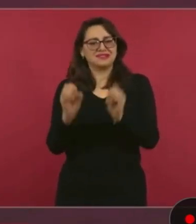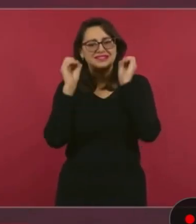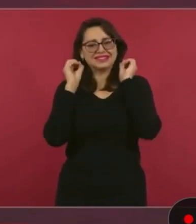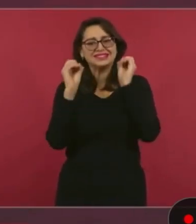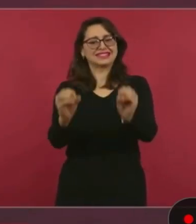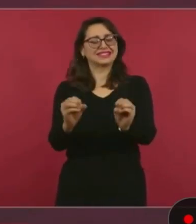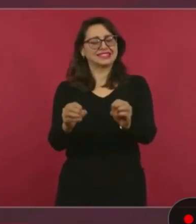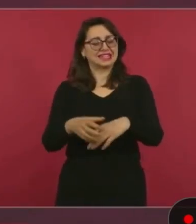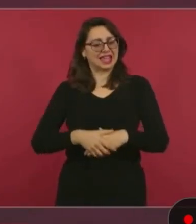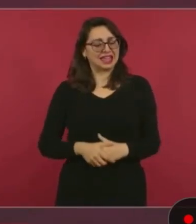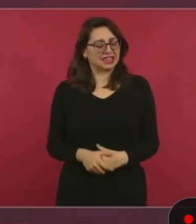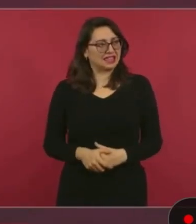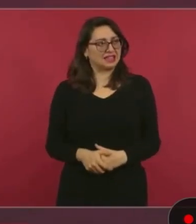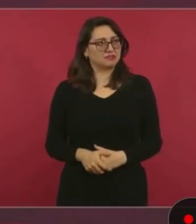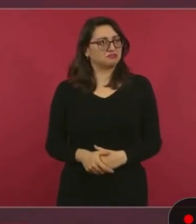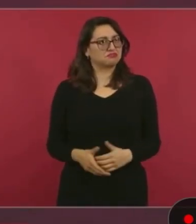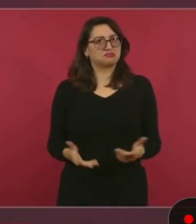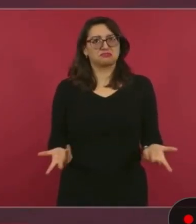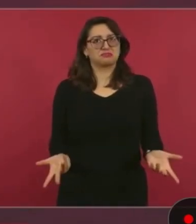En